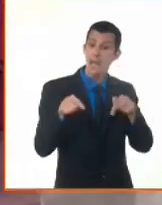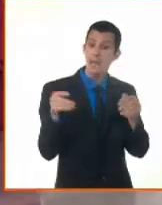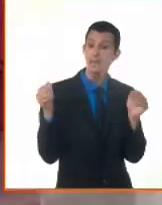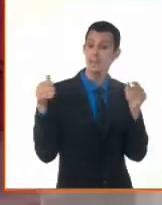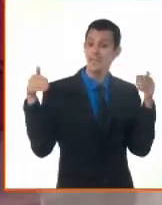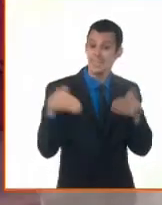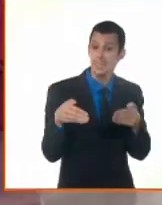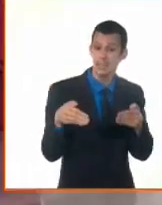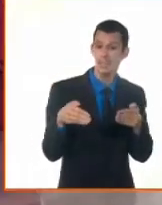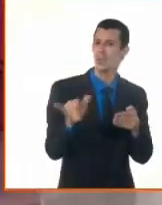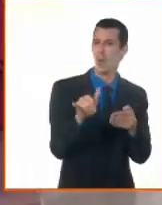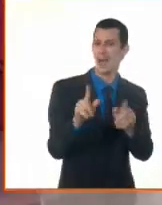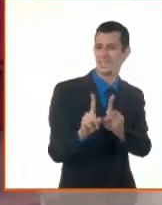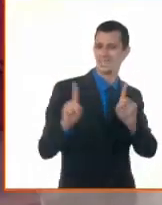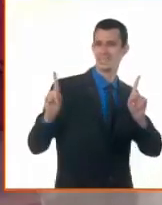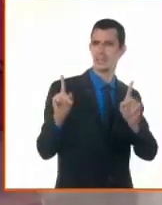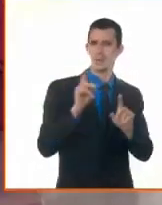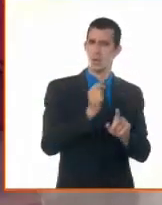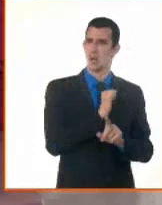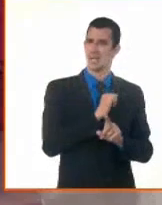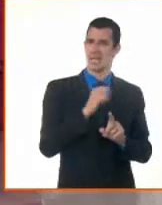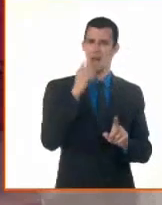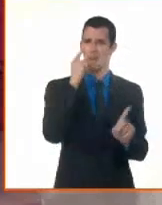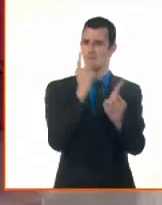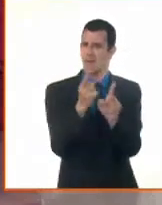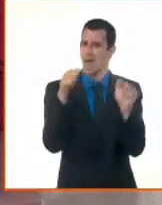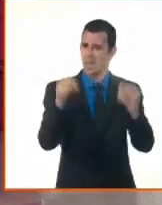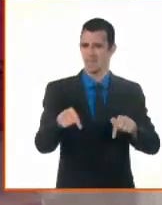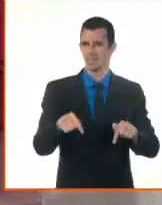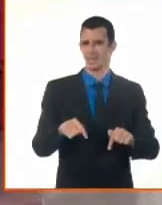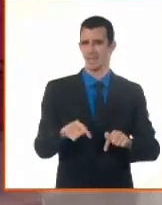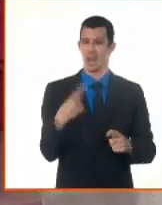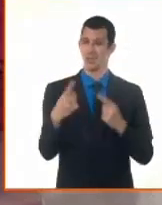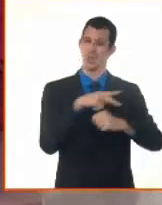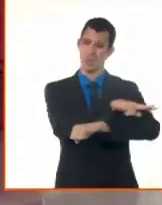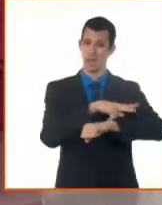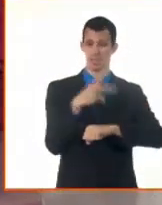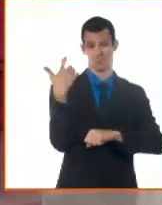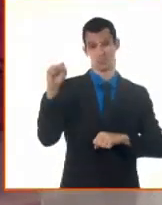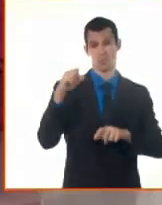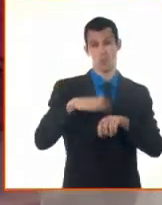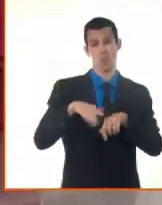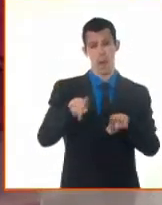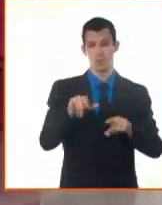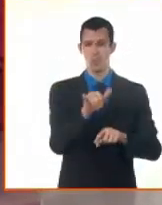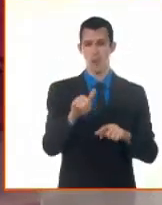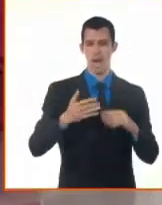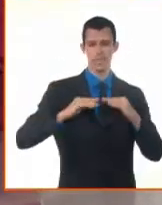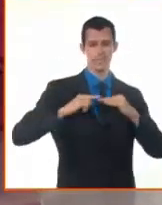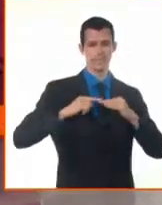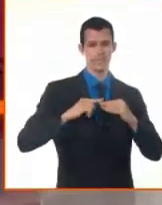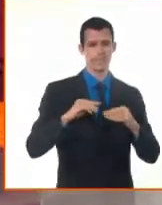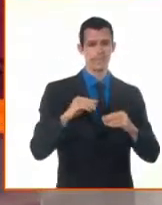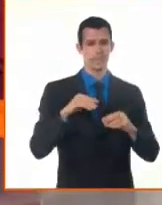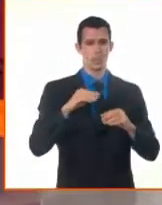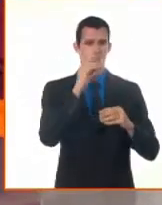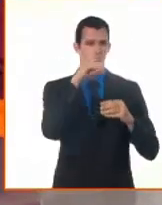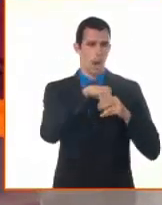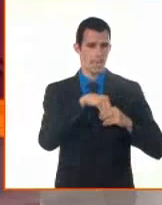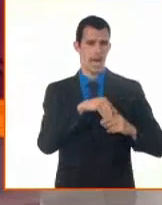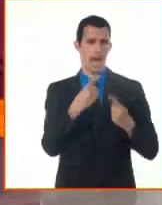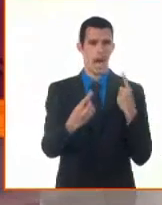para la audiencia lo que pasa es que lo que viene ocurriendo con las cumbres iberoamericanas no es nuevo